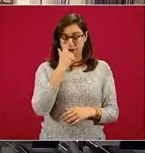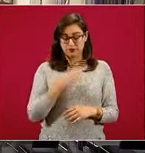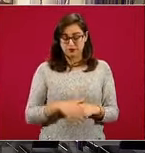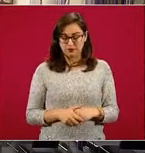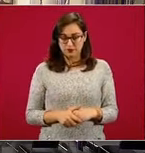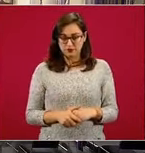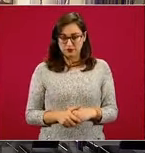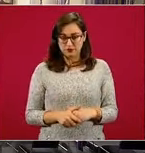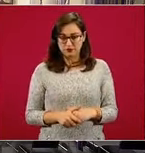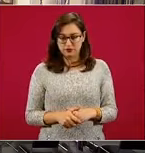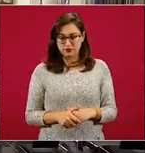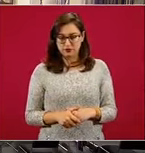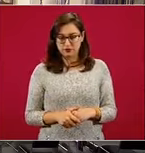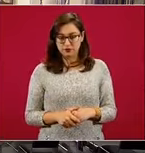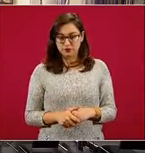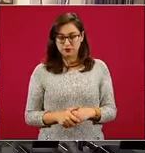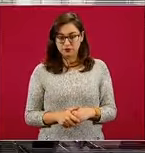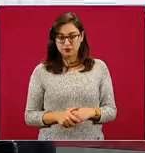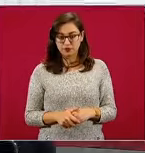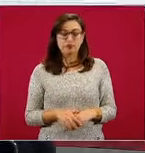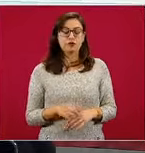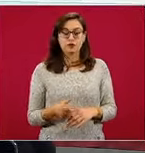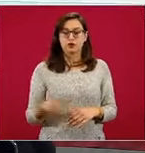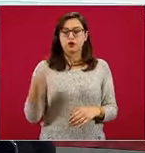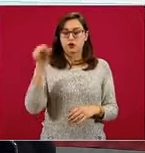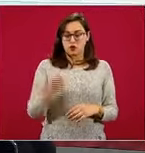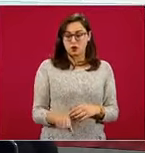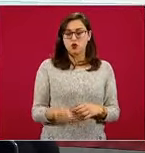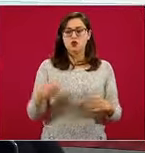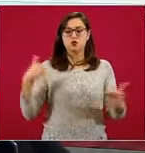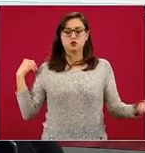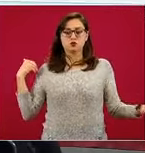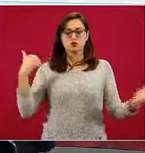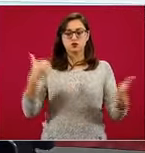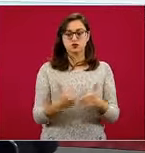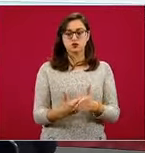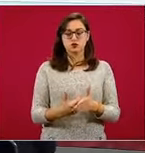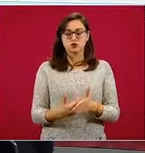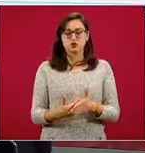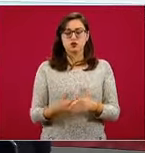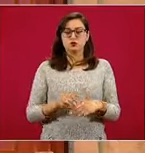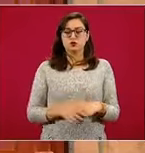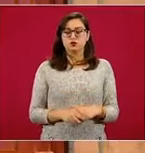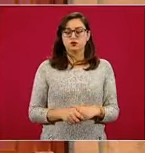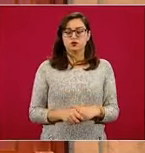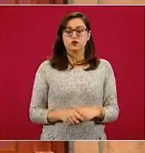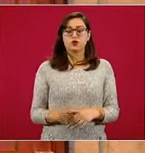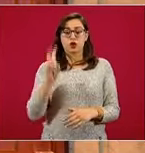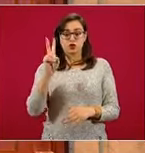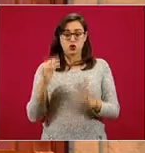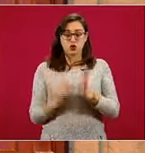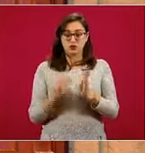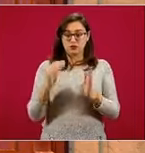cifras para el día de hoy, el corte de la base CISBER. Son más de